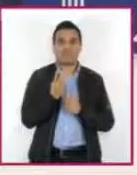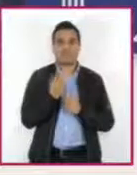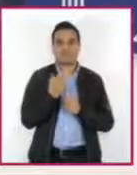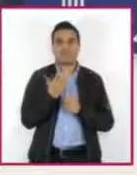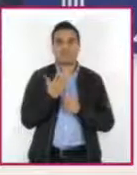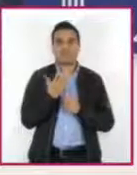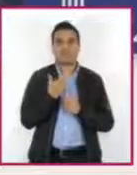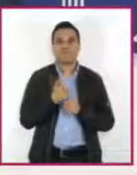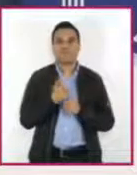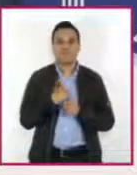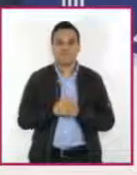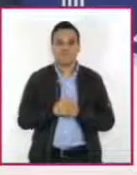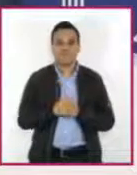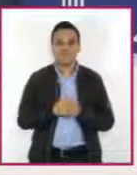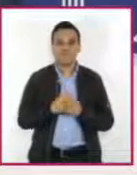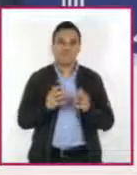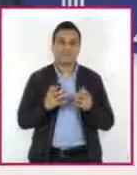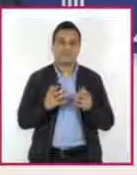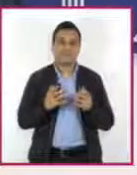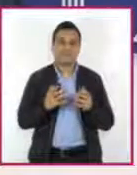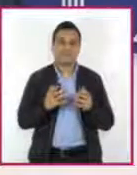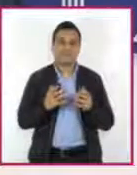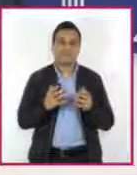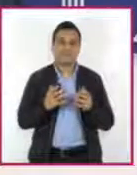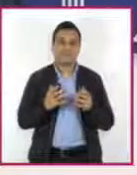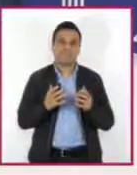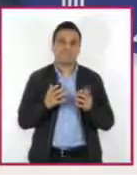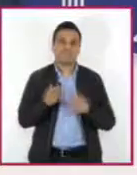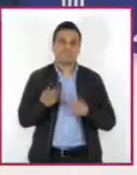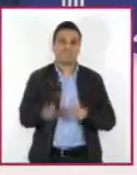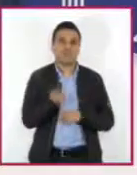1, 2, 3, 4, 5, 6. Bueno, se salvaron de pregunta.